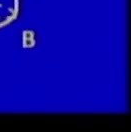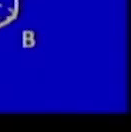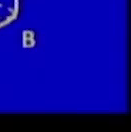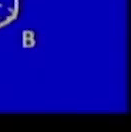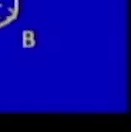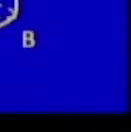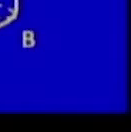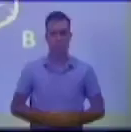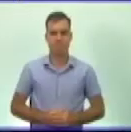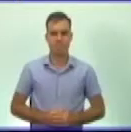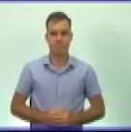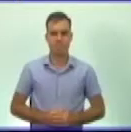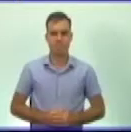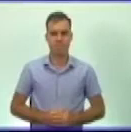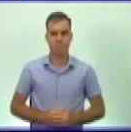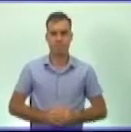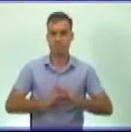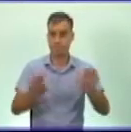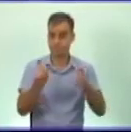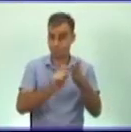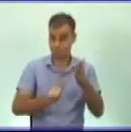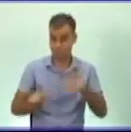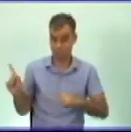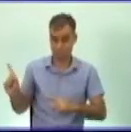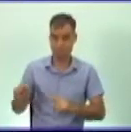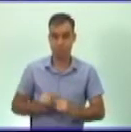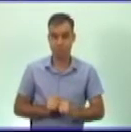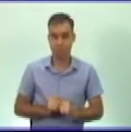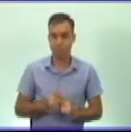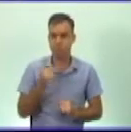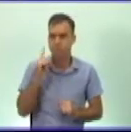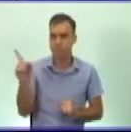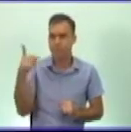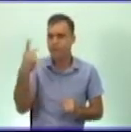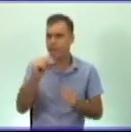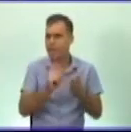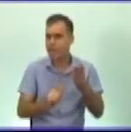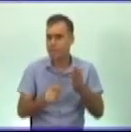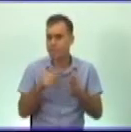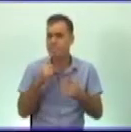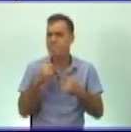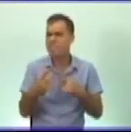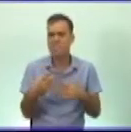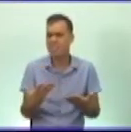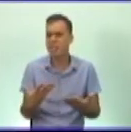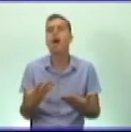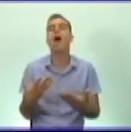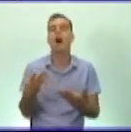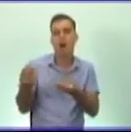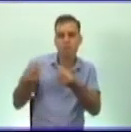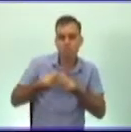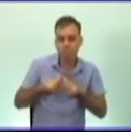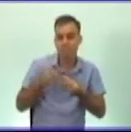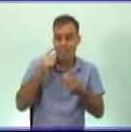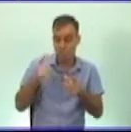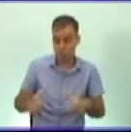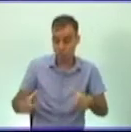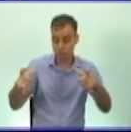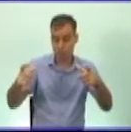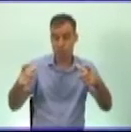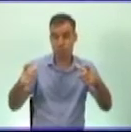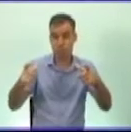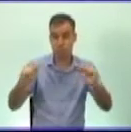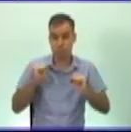Bueno, espero que les haya dado tiempo a copiar. Observen que el ejercicio me dice que en la figura representa un cilindro circular